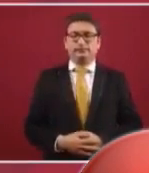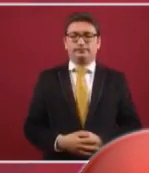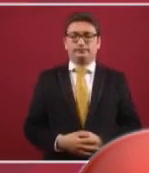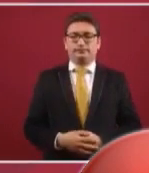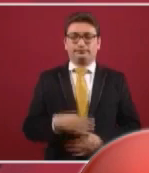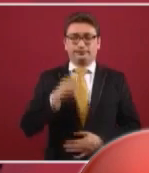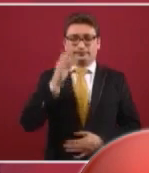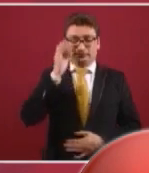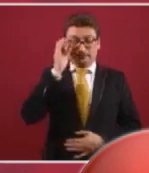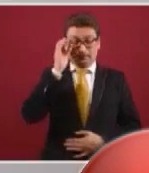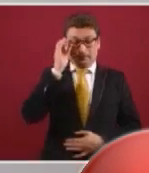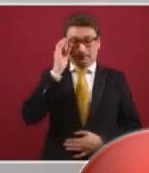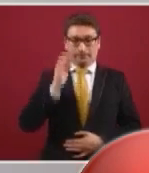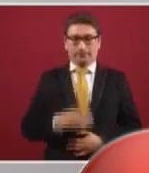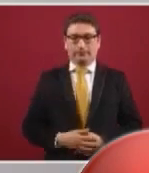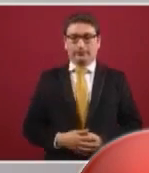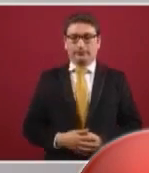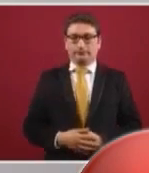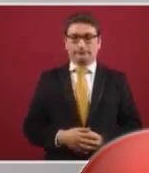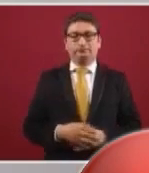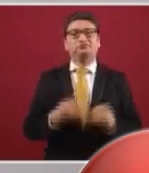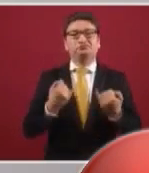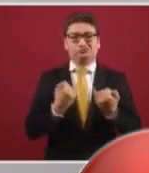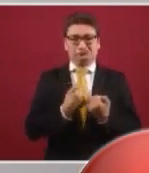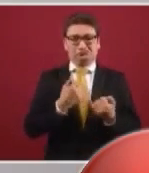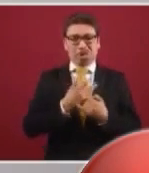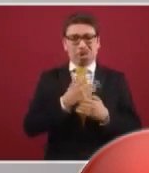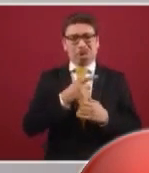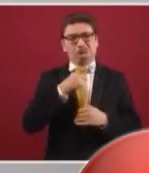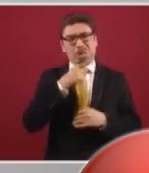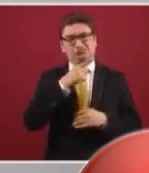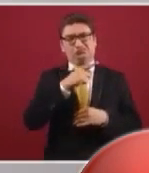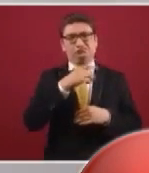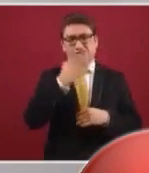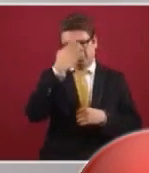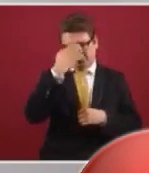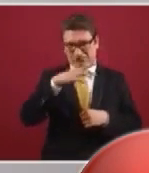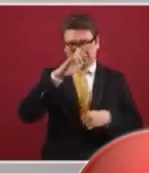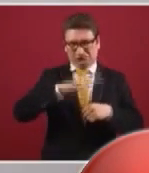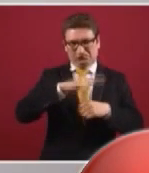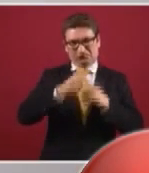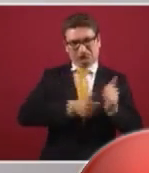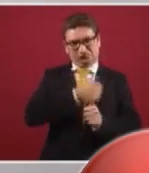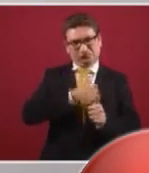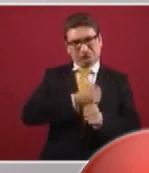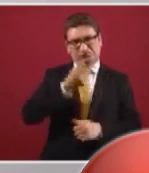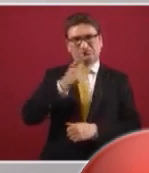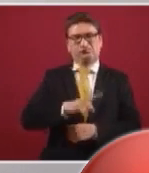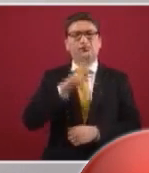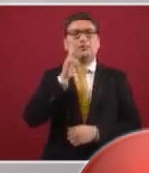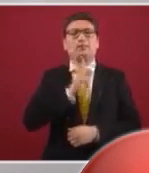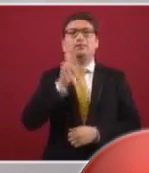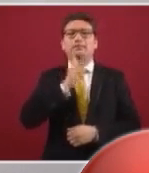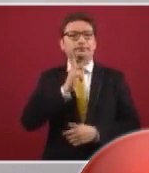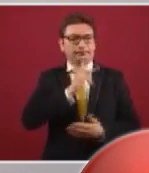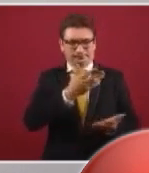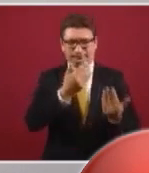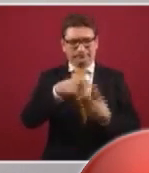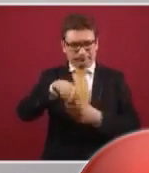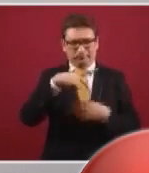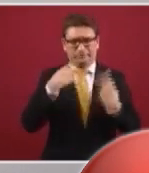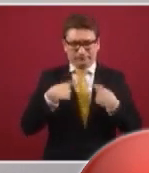y además por órdenes del extranjero. A ver, que me digan los especialistas, los